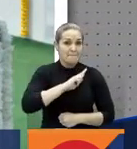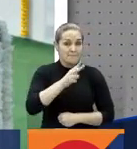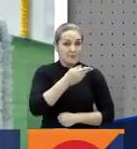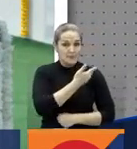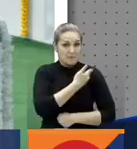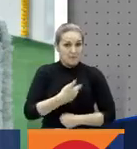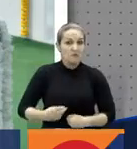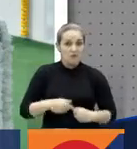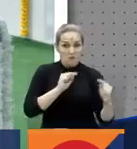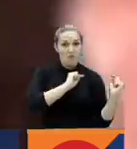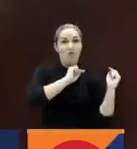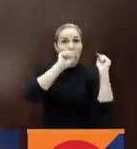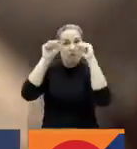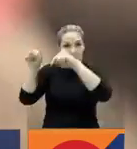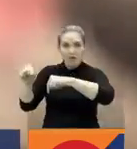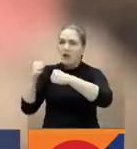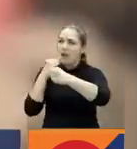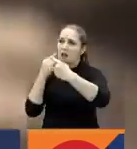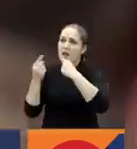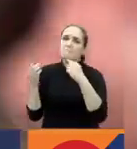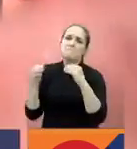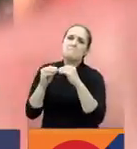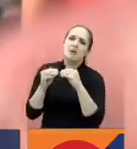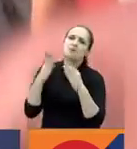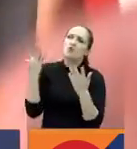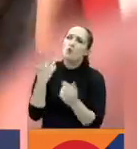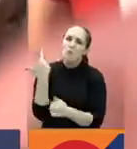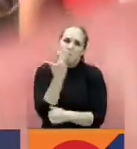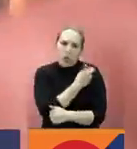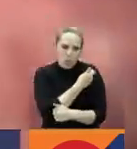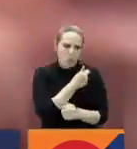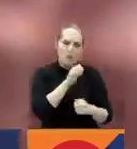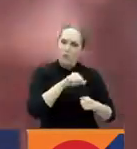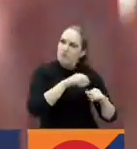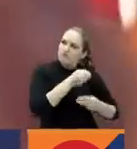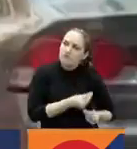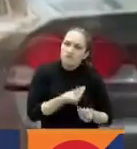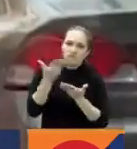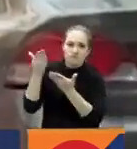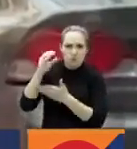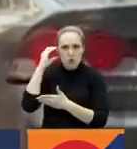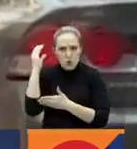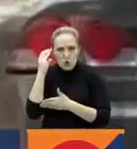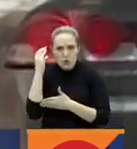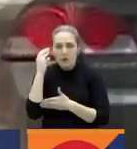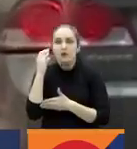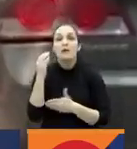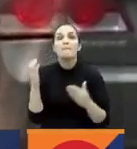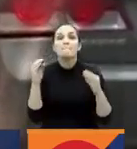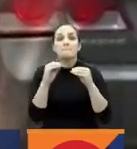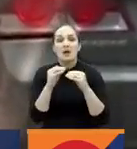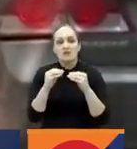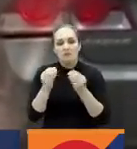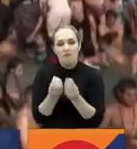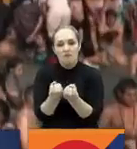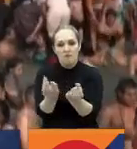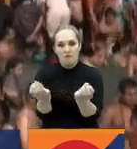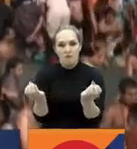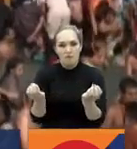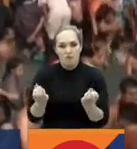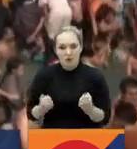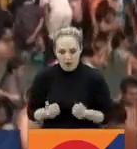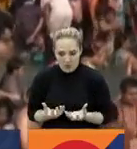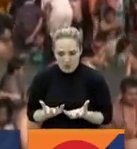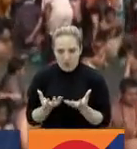se centró en el desarrollo de vacunas por parte de Colombia. La alta funcionaria realizó además una ofrenda floral a Mahatma Gandhi